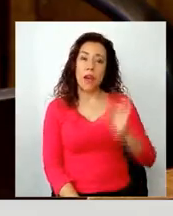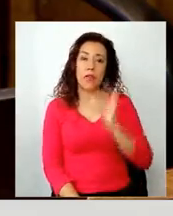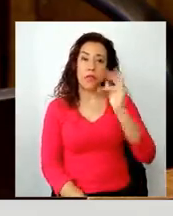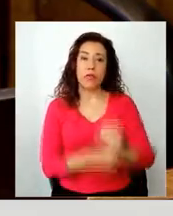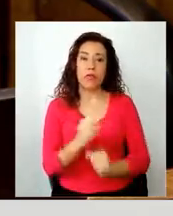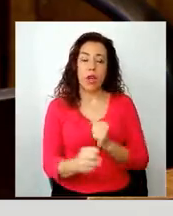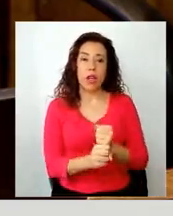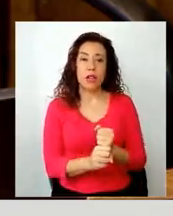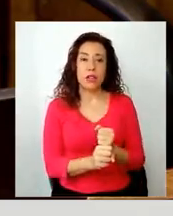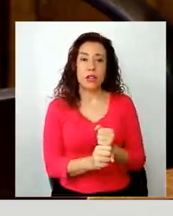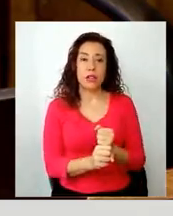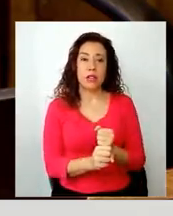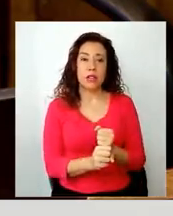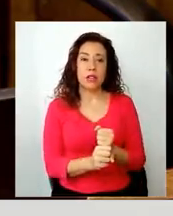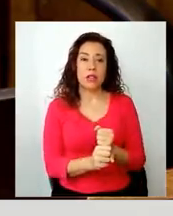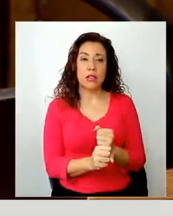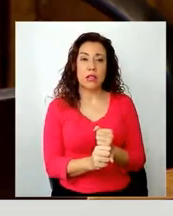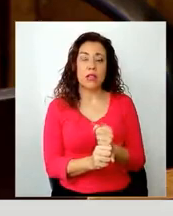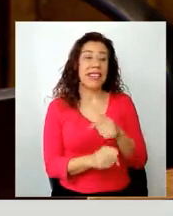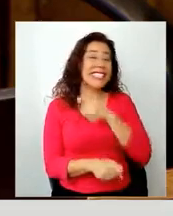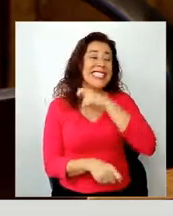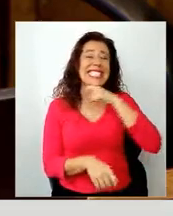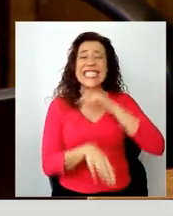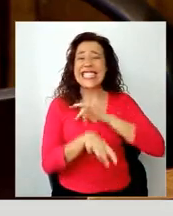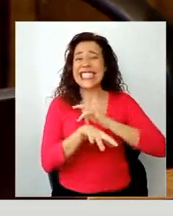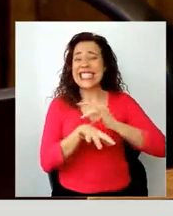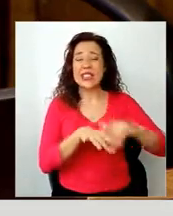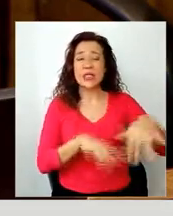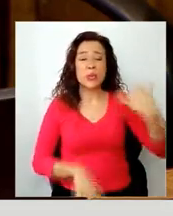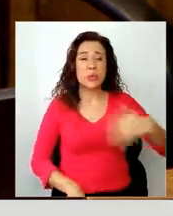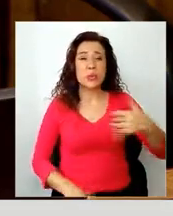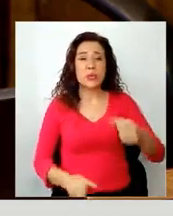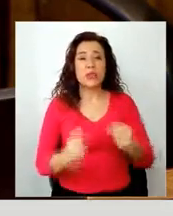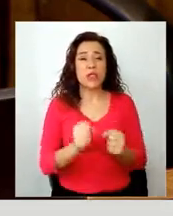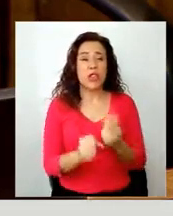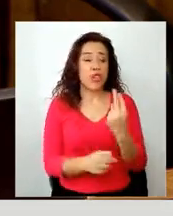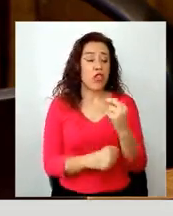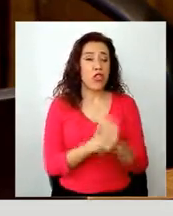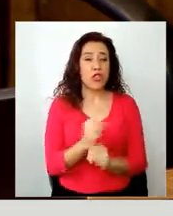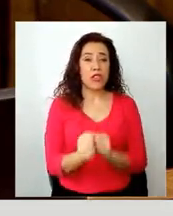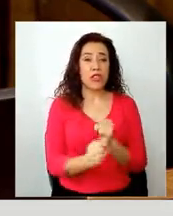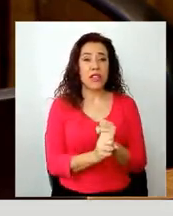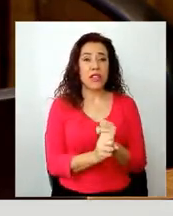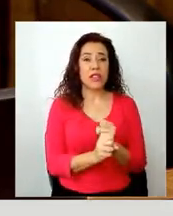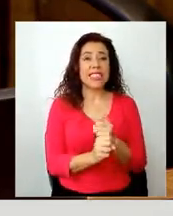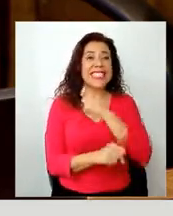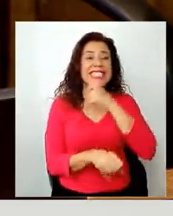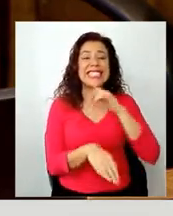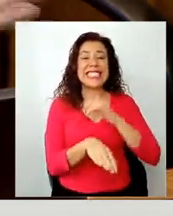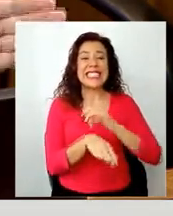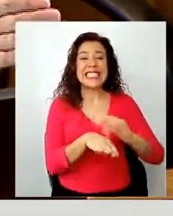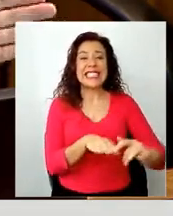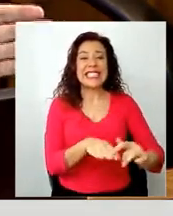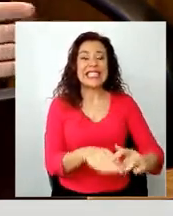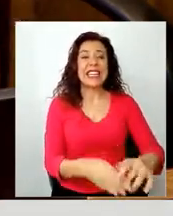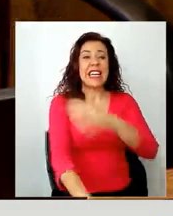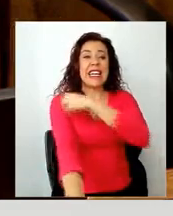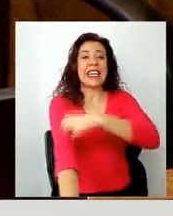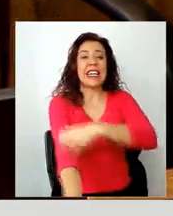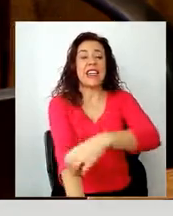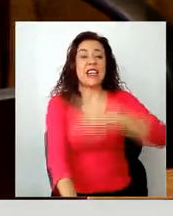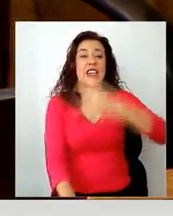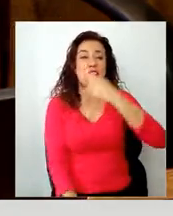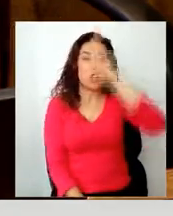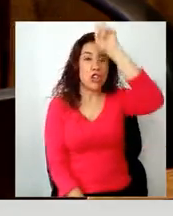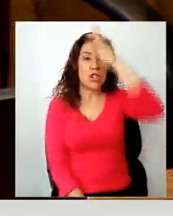en una sequía extraordinaria llevamos más de 12 años en sequía en nuestras regiones del Norte también la zona